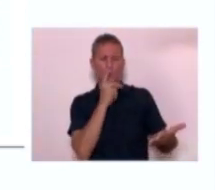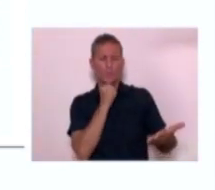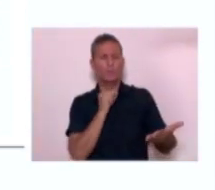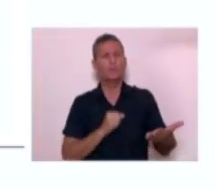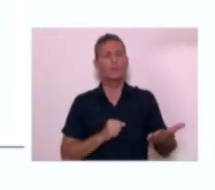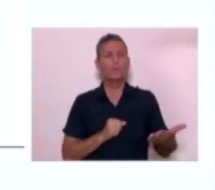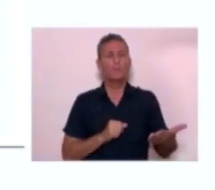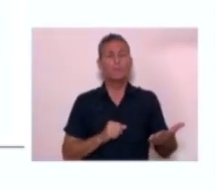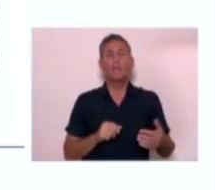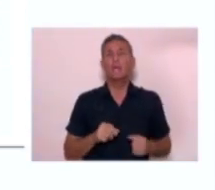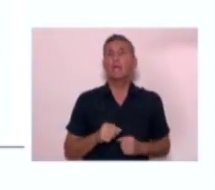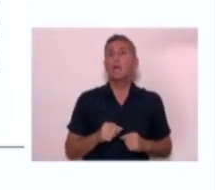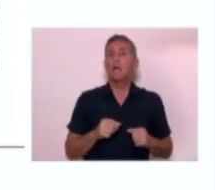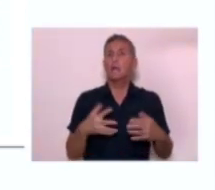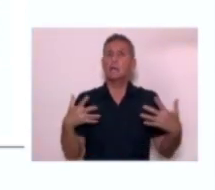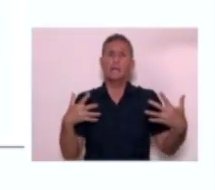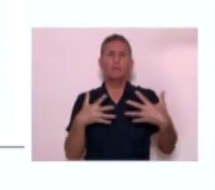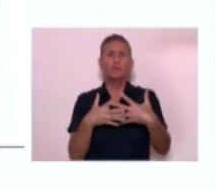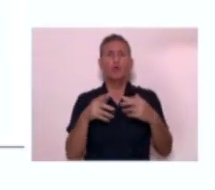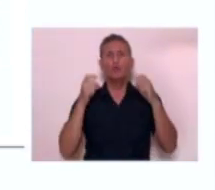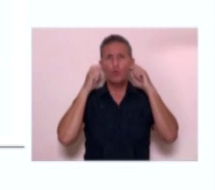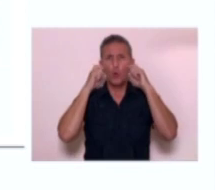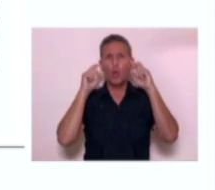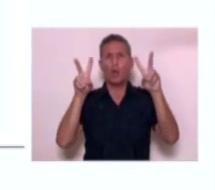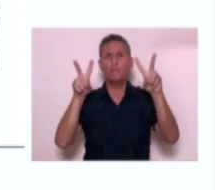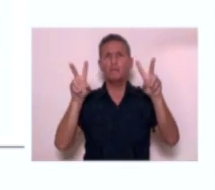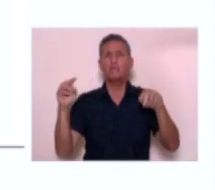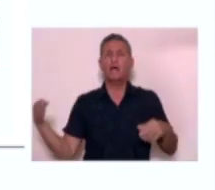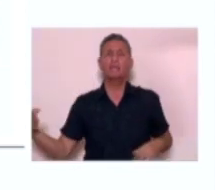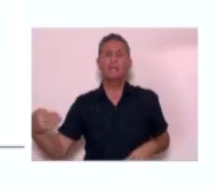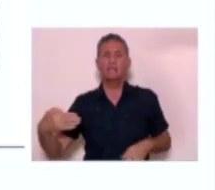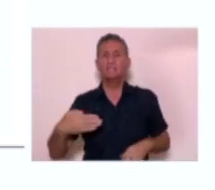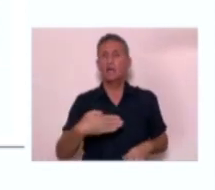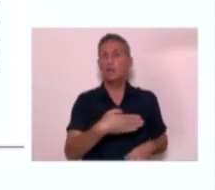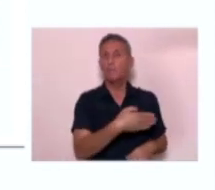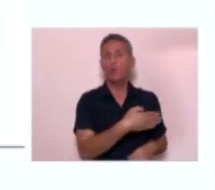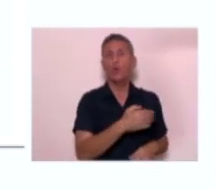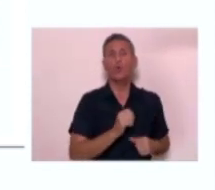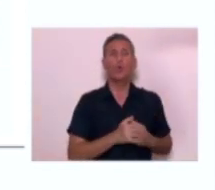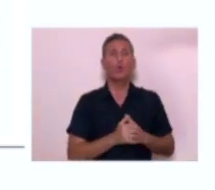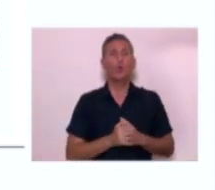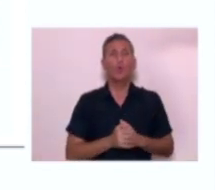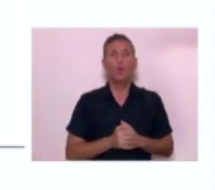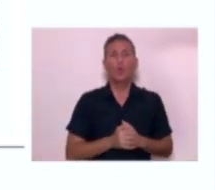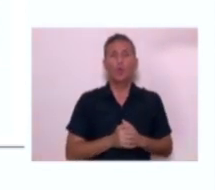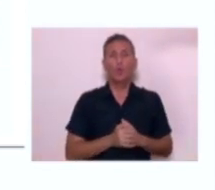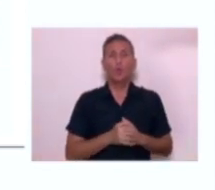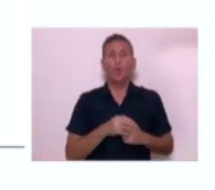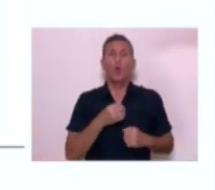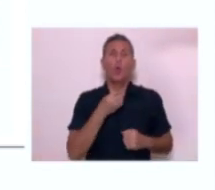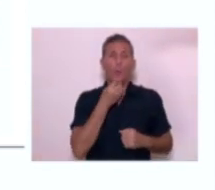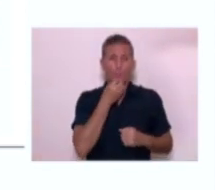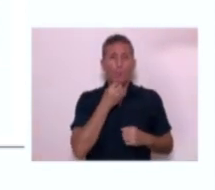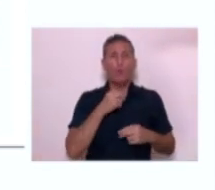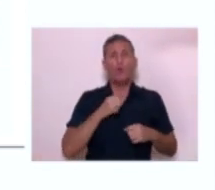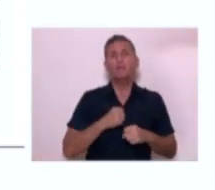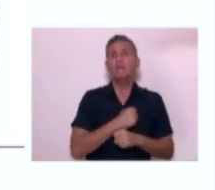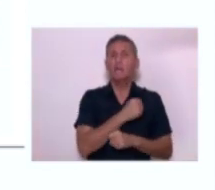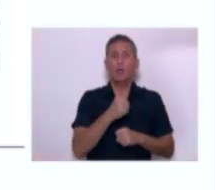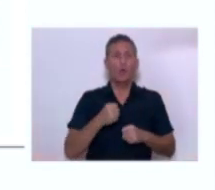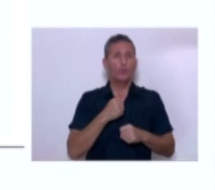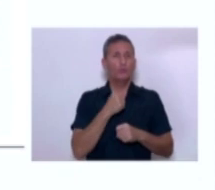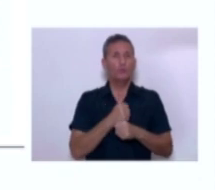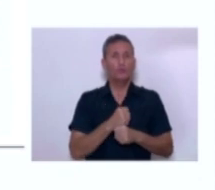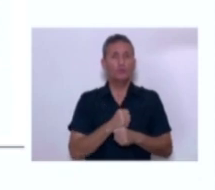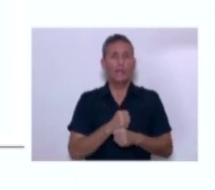campestre y emplear adjetivos para embellecer la escritura. En el caso de la lectura sobre la vida del salmón, pueden